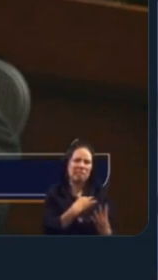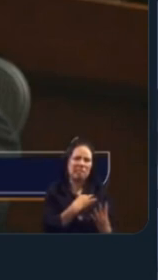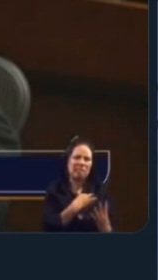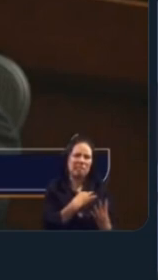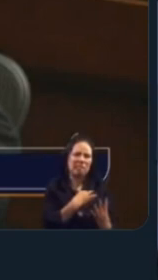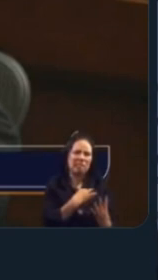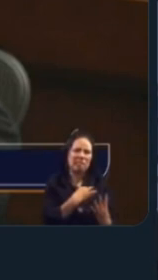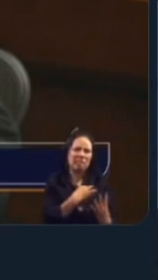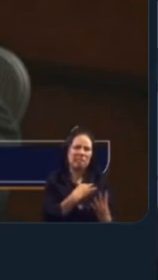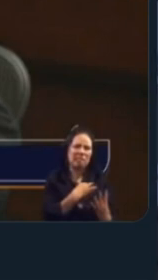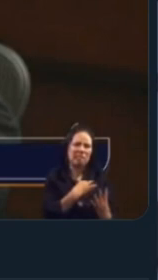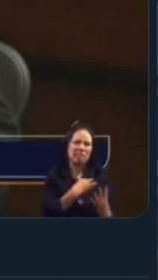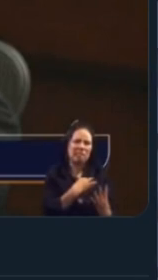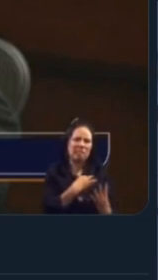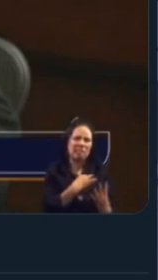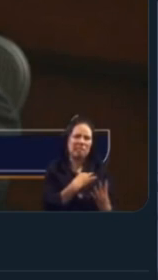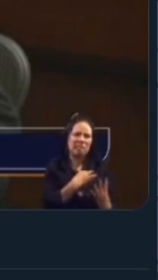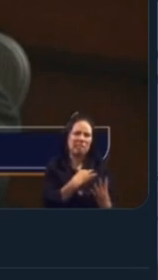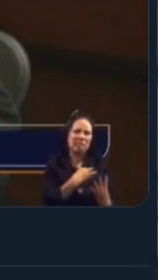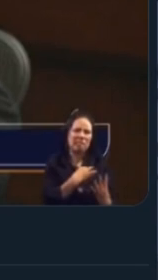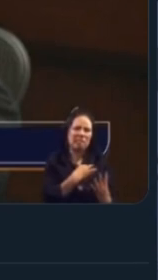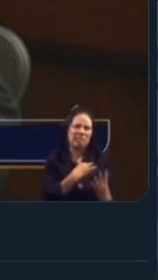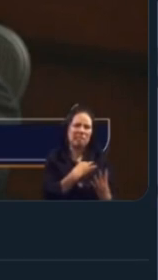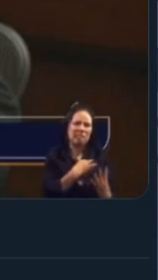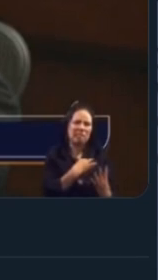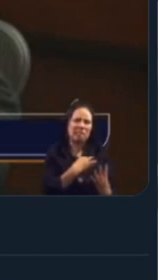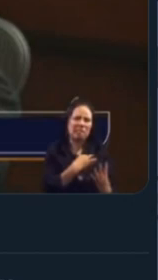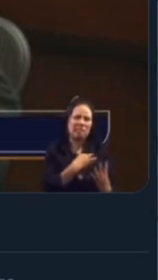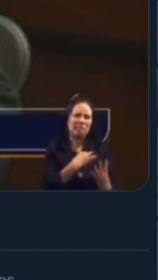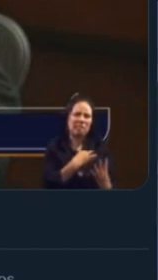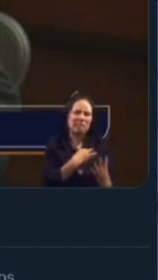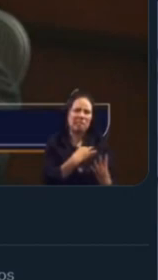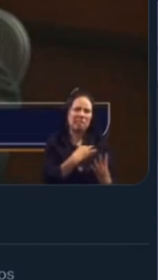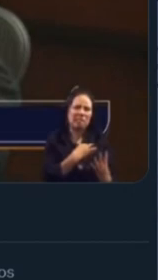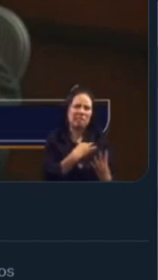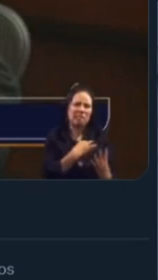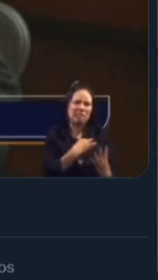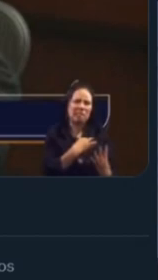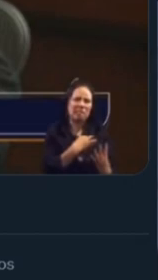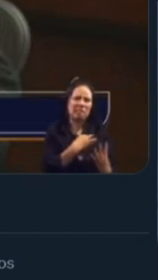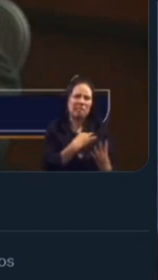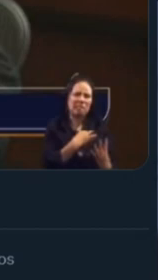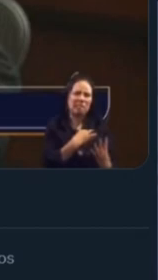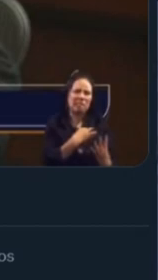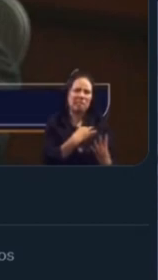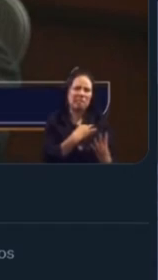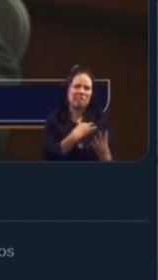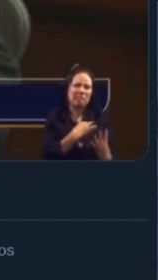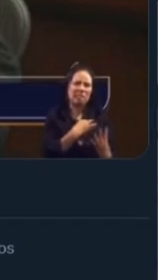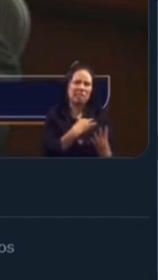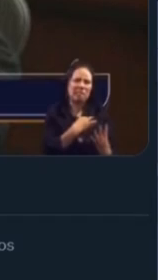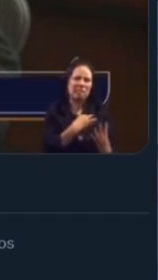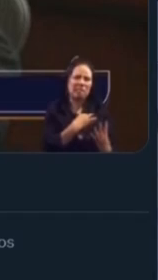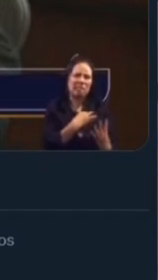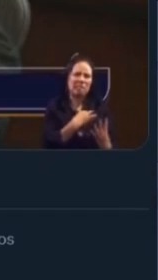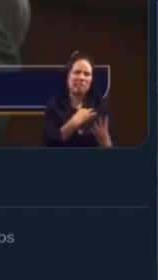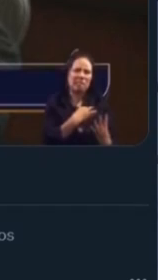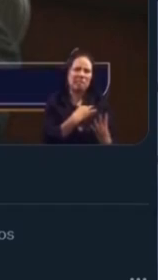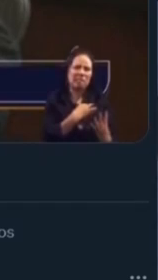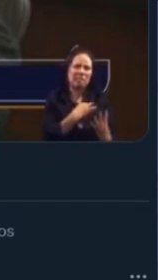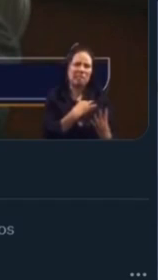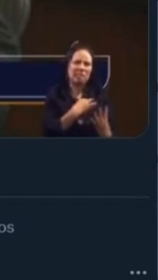peligroso porque se comprueba el pacto de la picota peligroso porque pone en peligro la propiedad privada peligroso porque